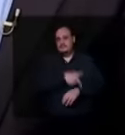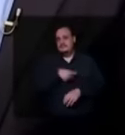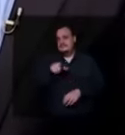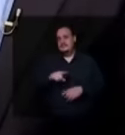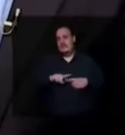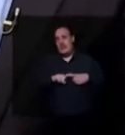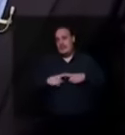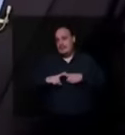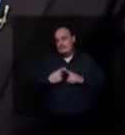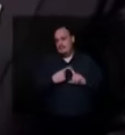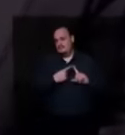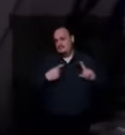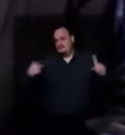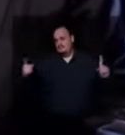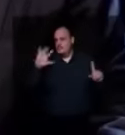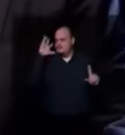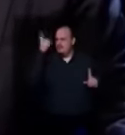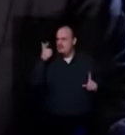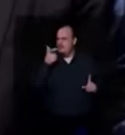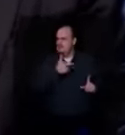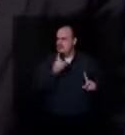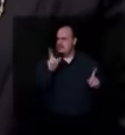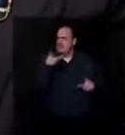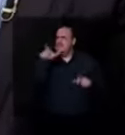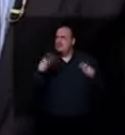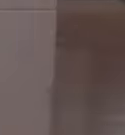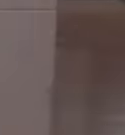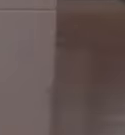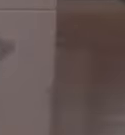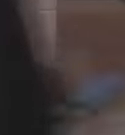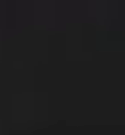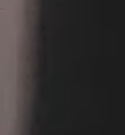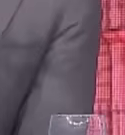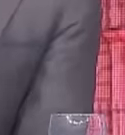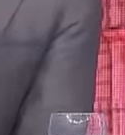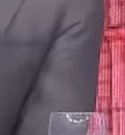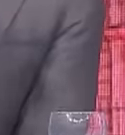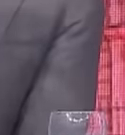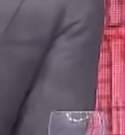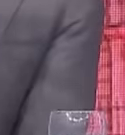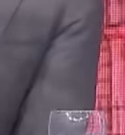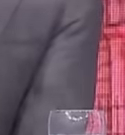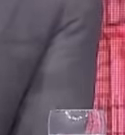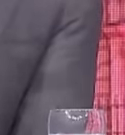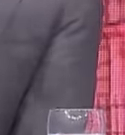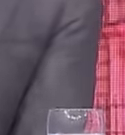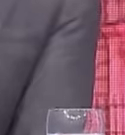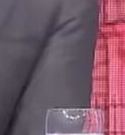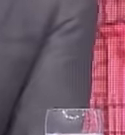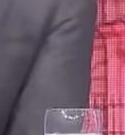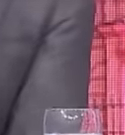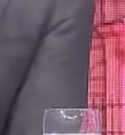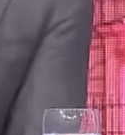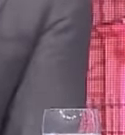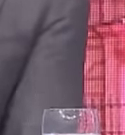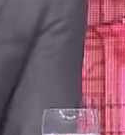o un entrevistado, es no entrar en el juego de responder lo que el entrevistador quiere. Pero fíjate que Milei decía... Fíjate que Milei decía, no, no, yo no te voy a